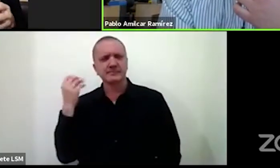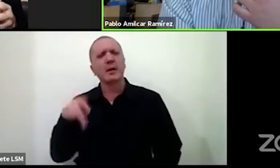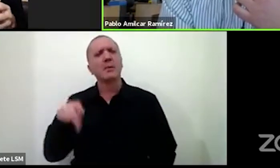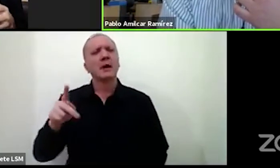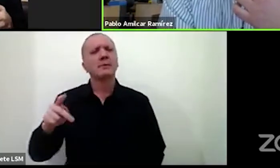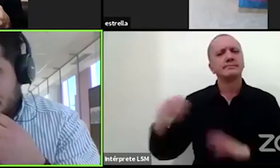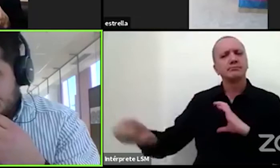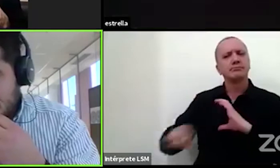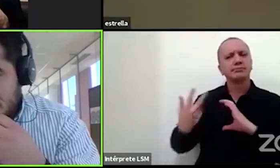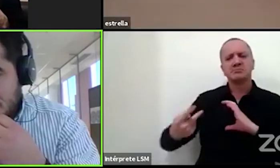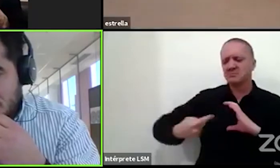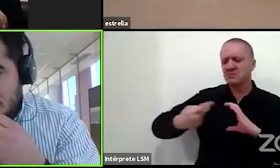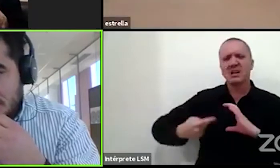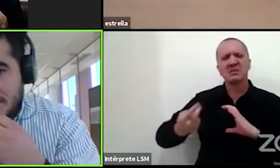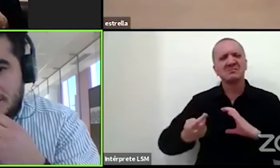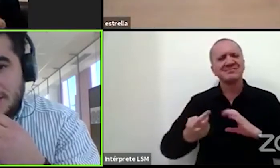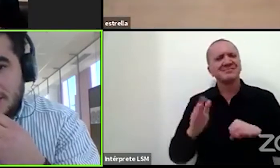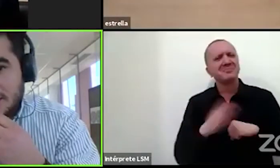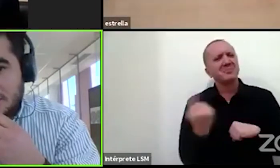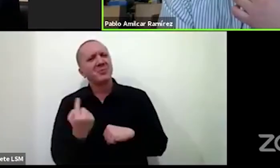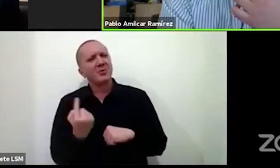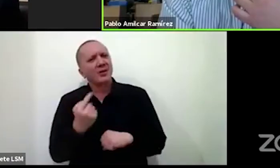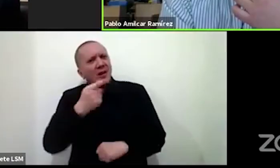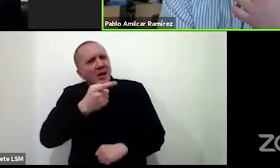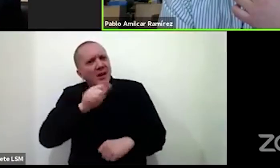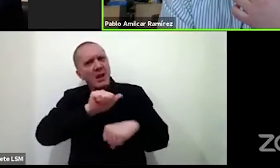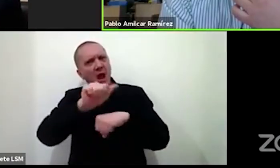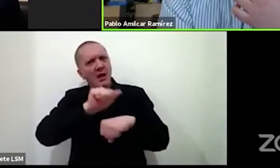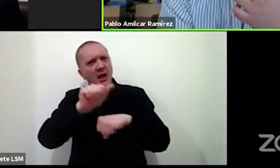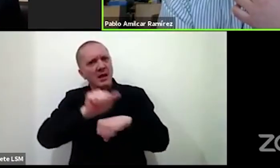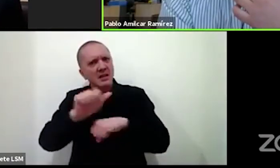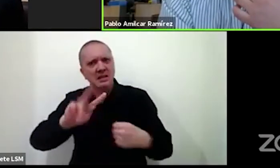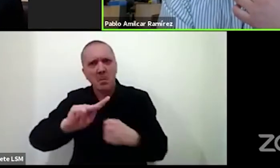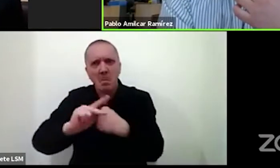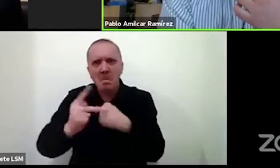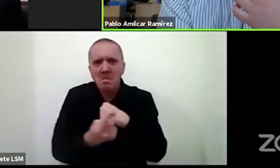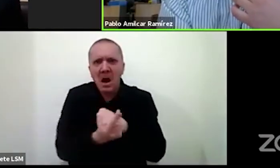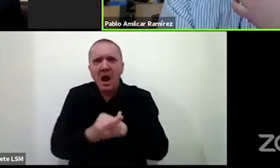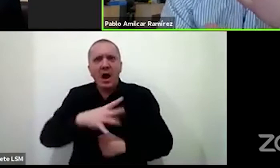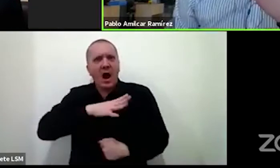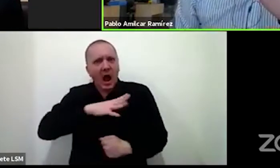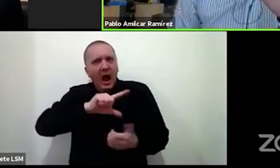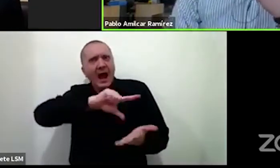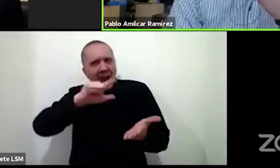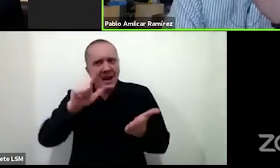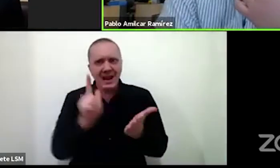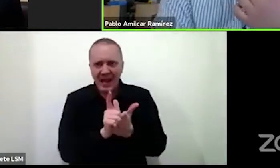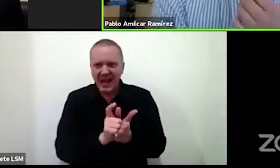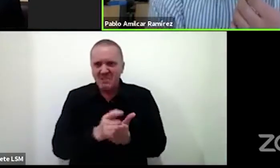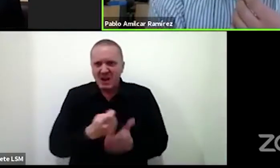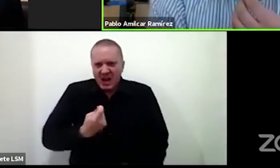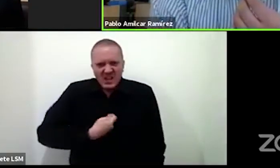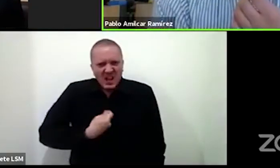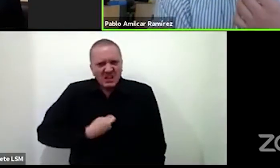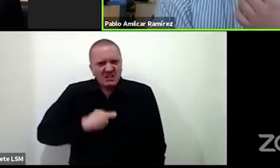preguntando por qué, si en Argentina, un país donde existe una ley de identidad de género, ¿por qué